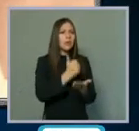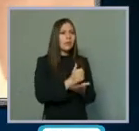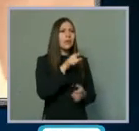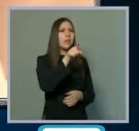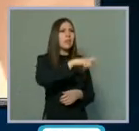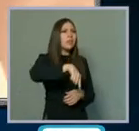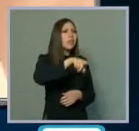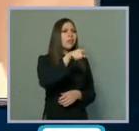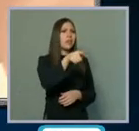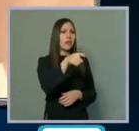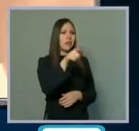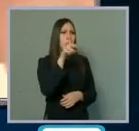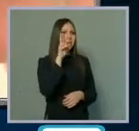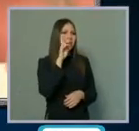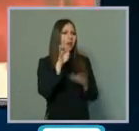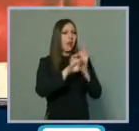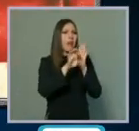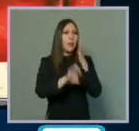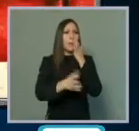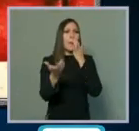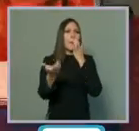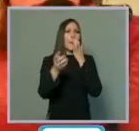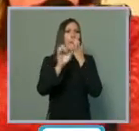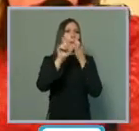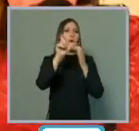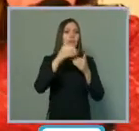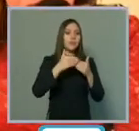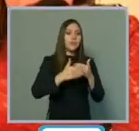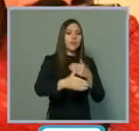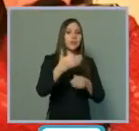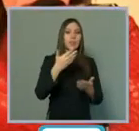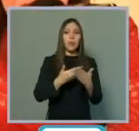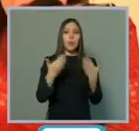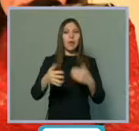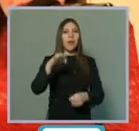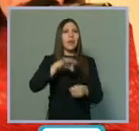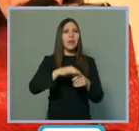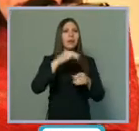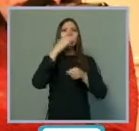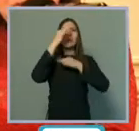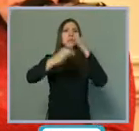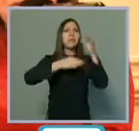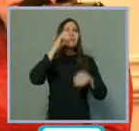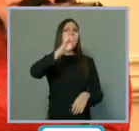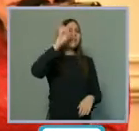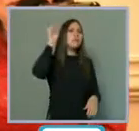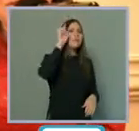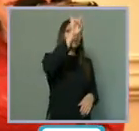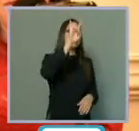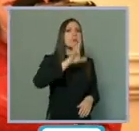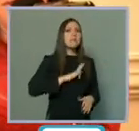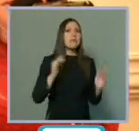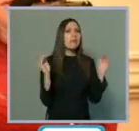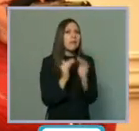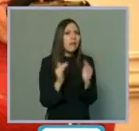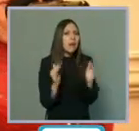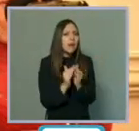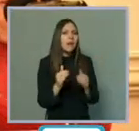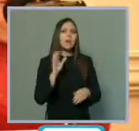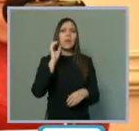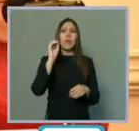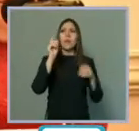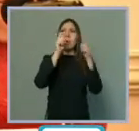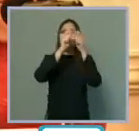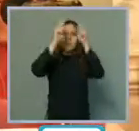pasando aquí, o resulta que en términos del proceso electoral que vivimos actualmente hay una propaganda que está pegada en mi casa, o que vinieron a ponerme una